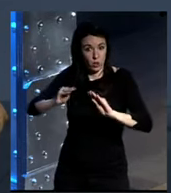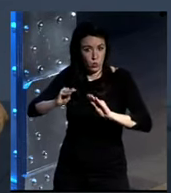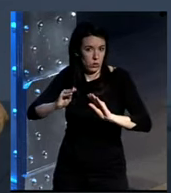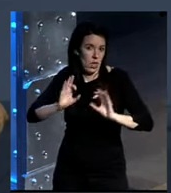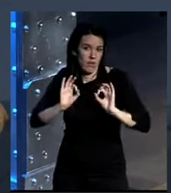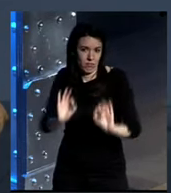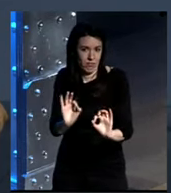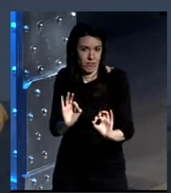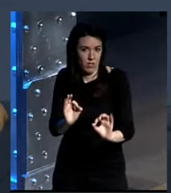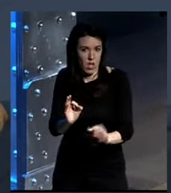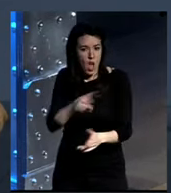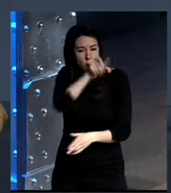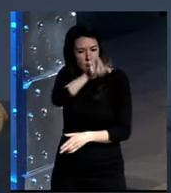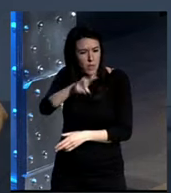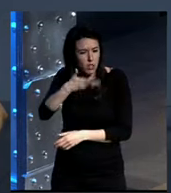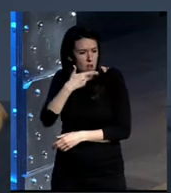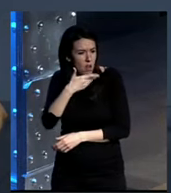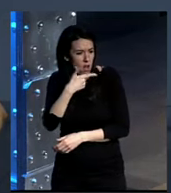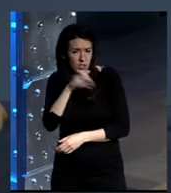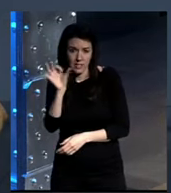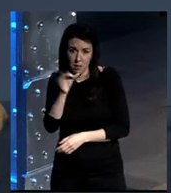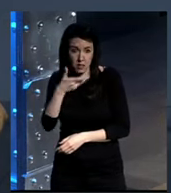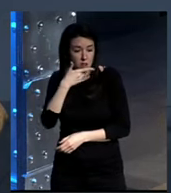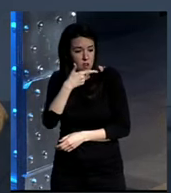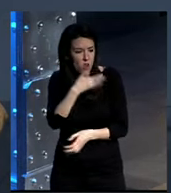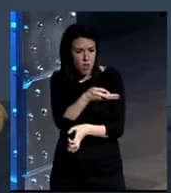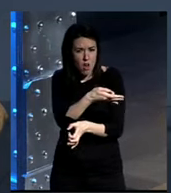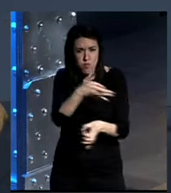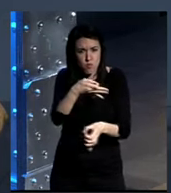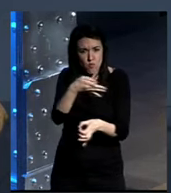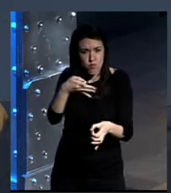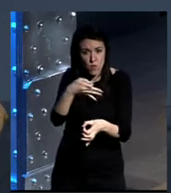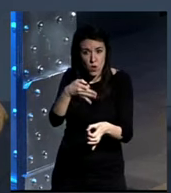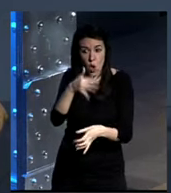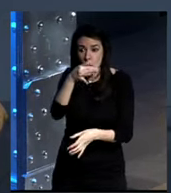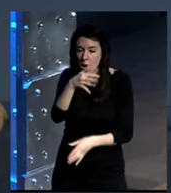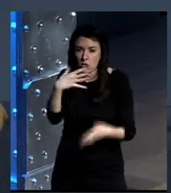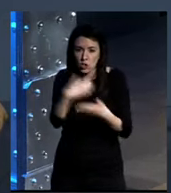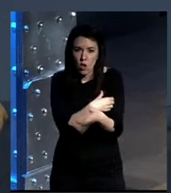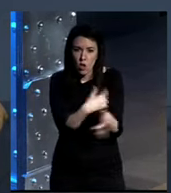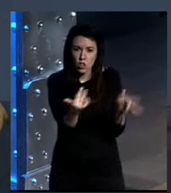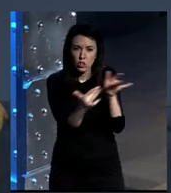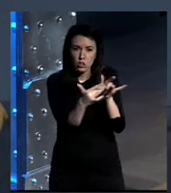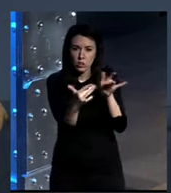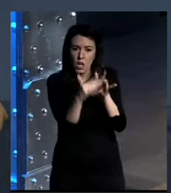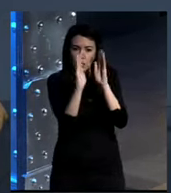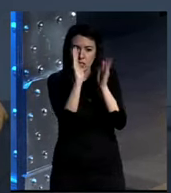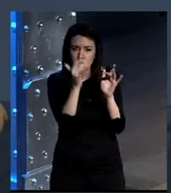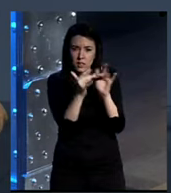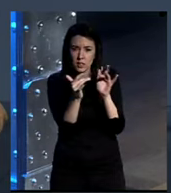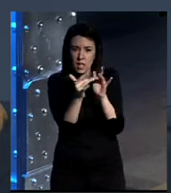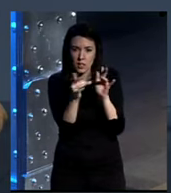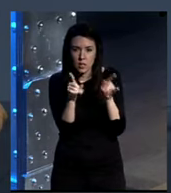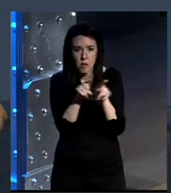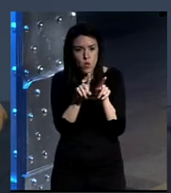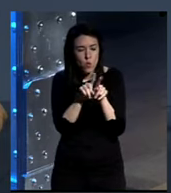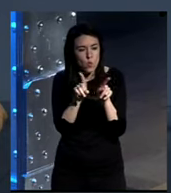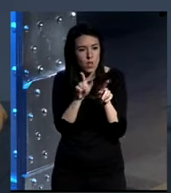Conocía muy bien a las personas y a todos los trataba con una exquisita